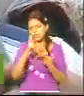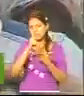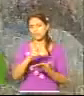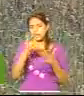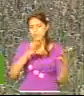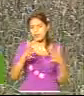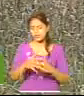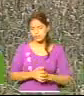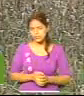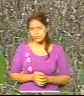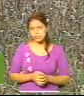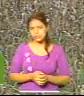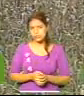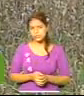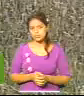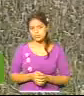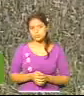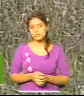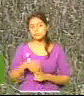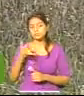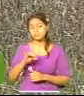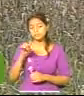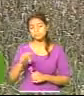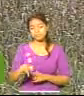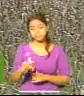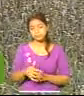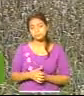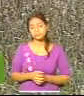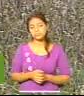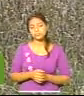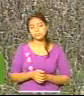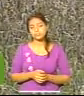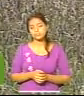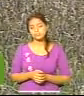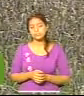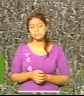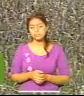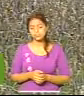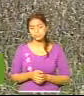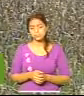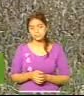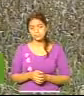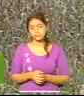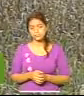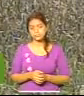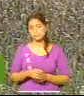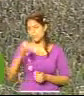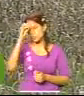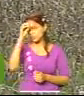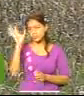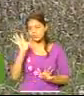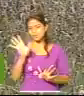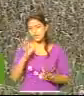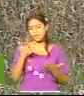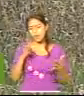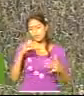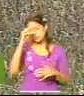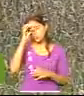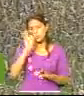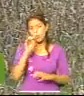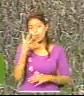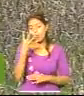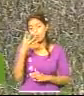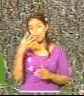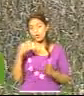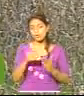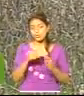acá? Bueno, el rendimiento que tenemos ahorita por hectárea es, no tengo más o menos de